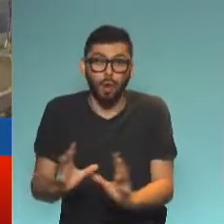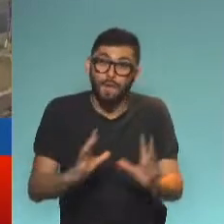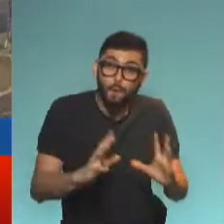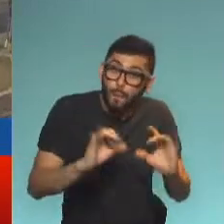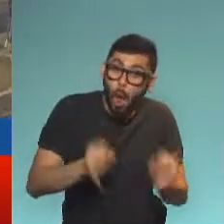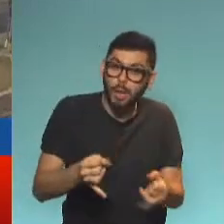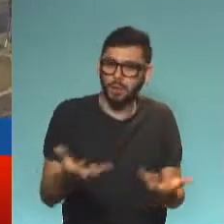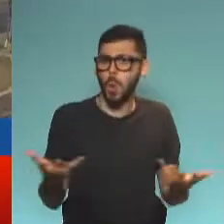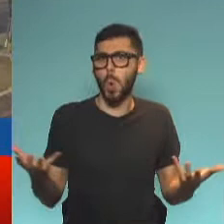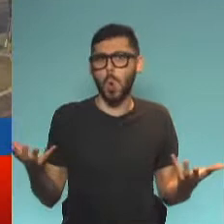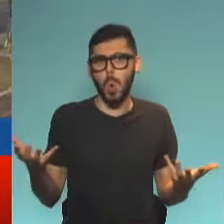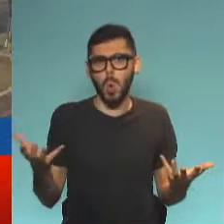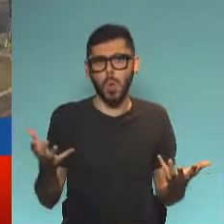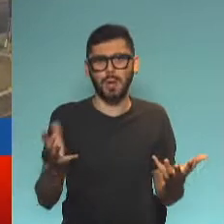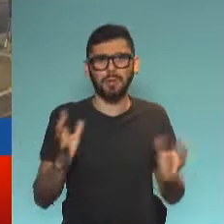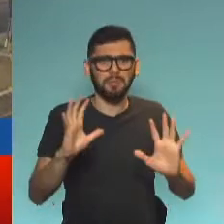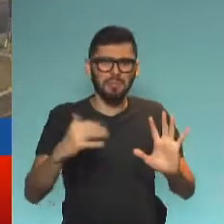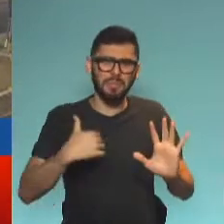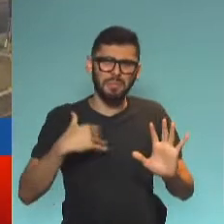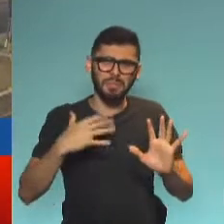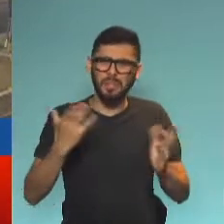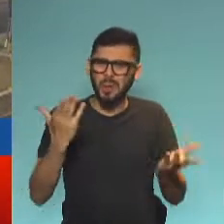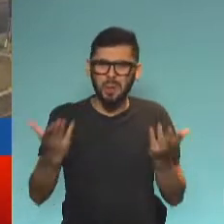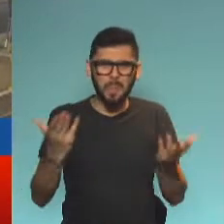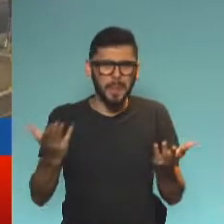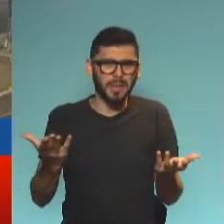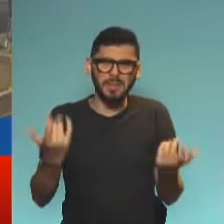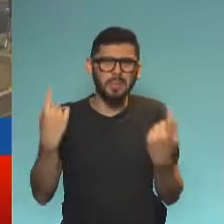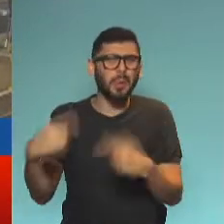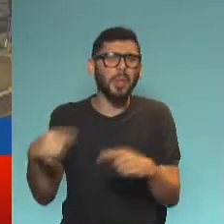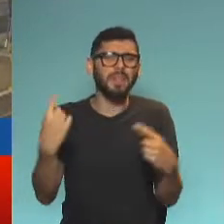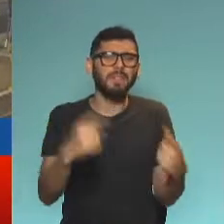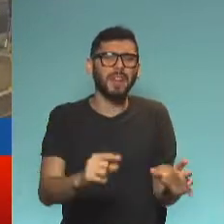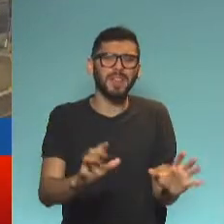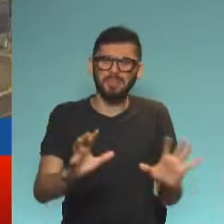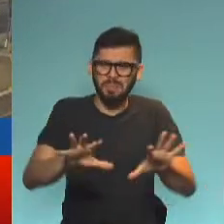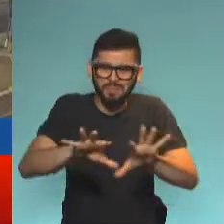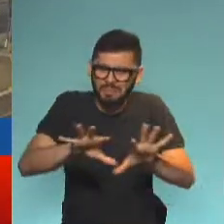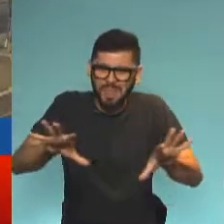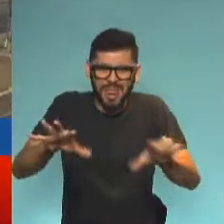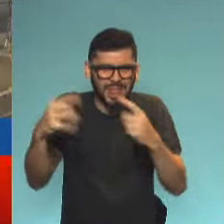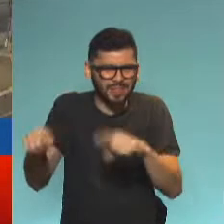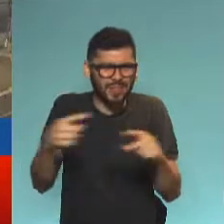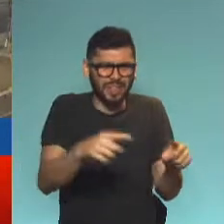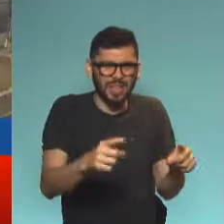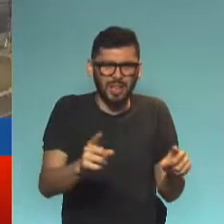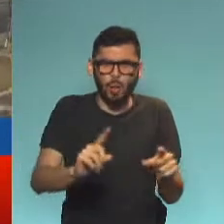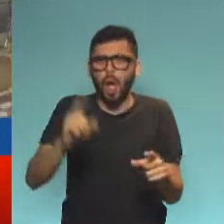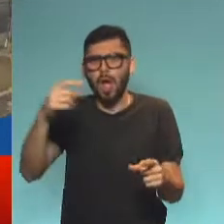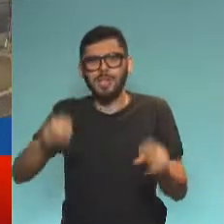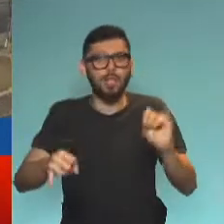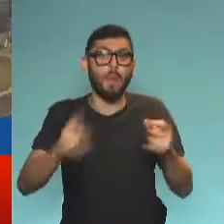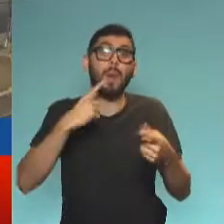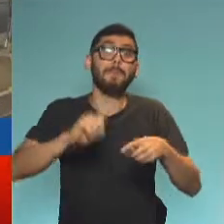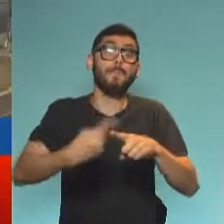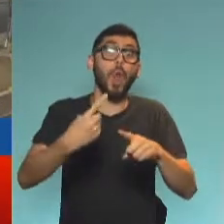fútbol. Bueno, no tiene nada que ver ni comparación una cosa con la otra, porque son dos cosas totalmente distintas, pero pegan en lo